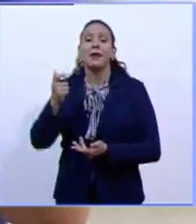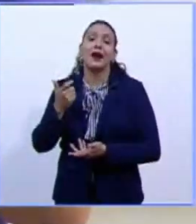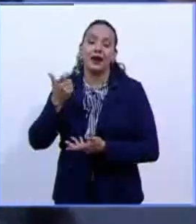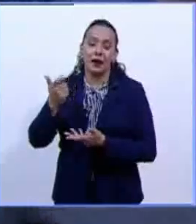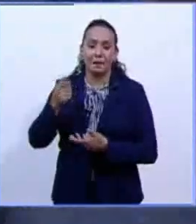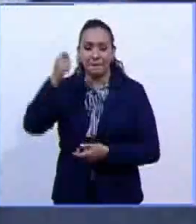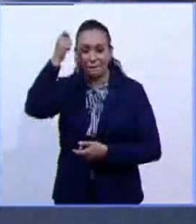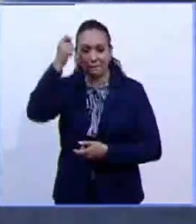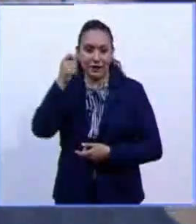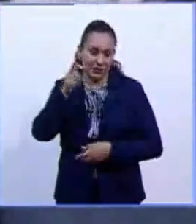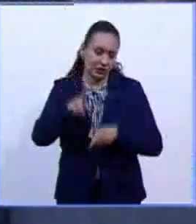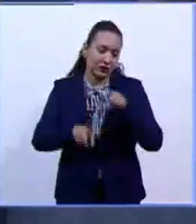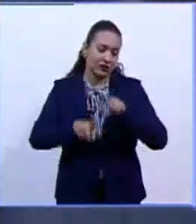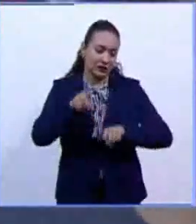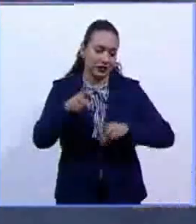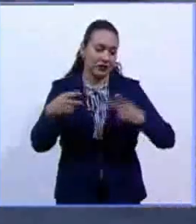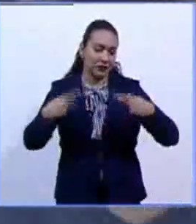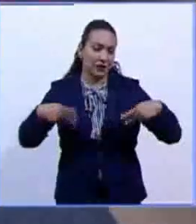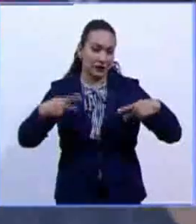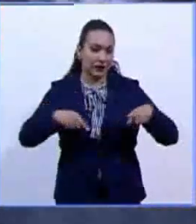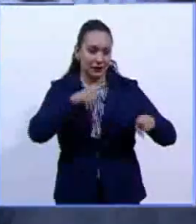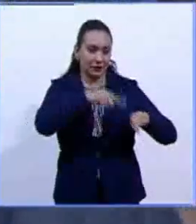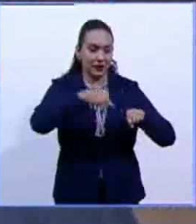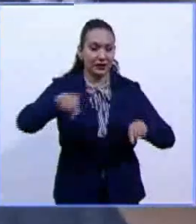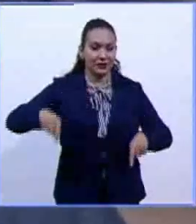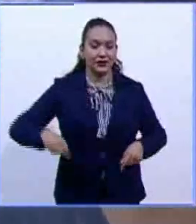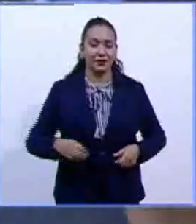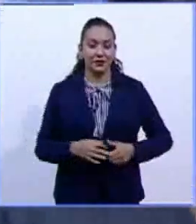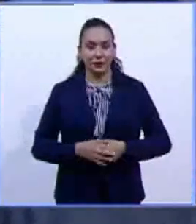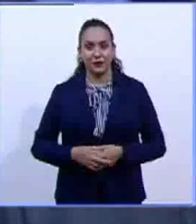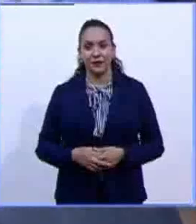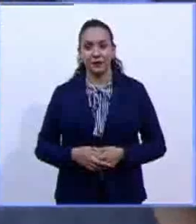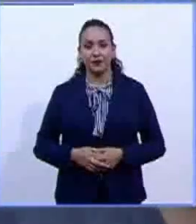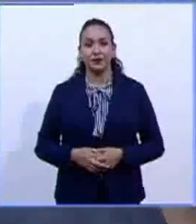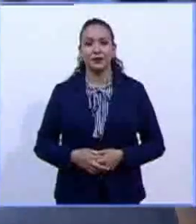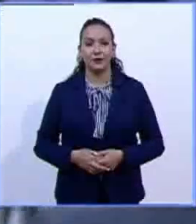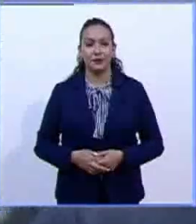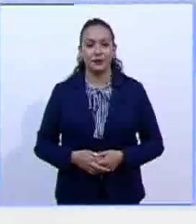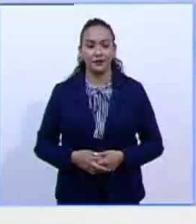que corresponda de ser el caso.